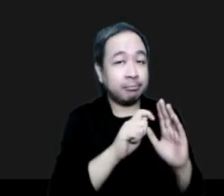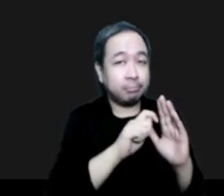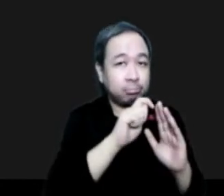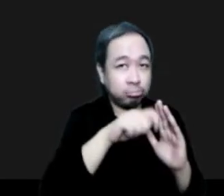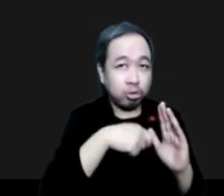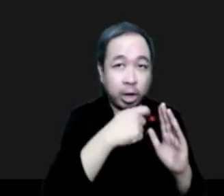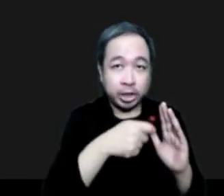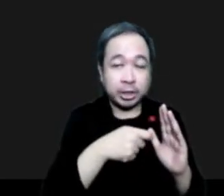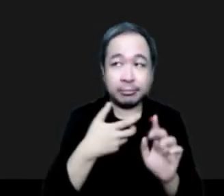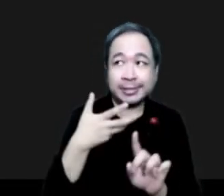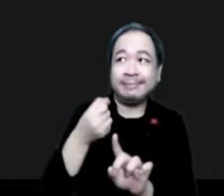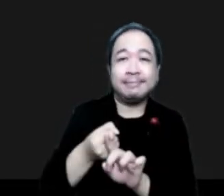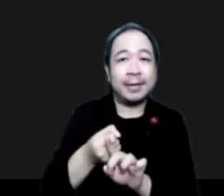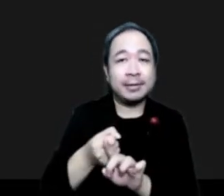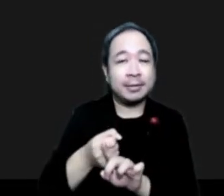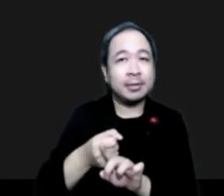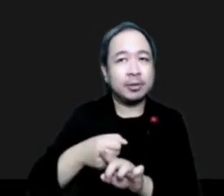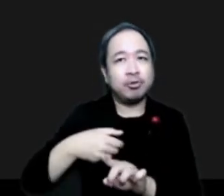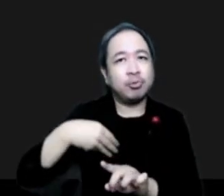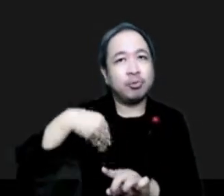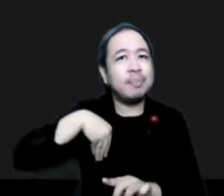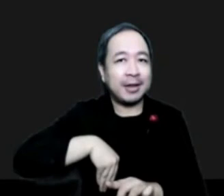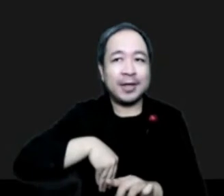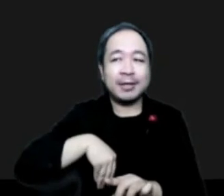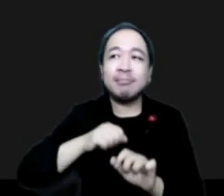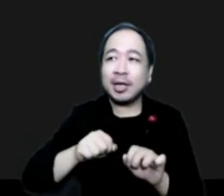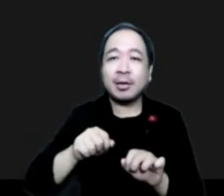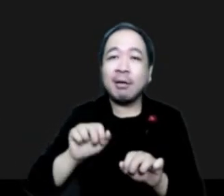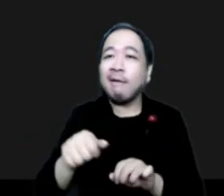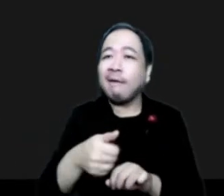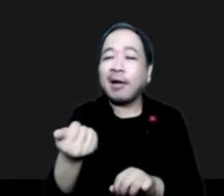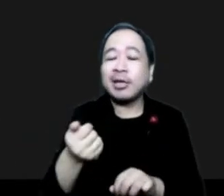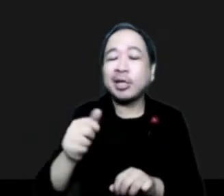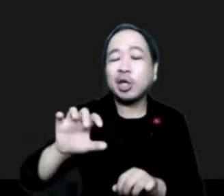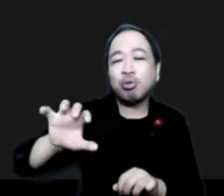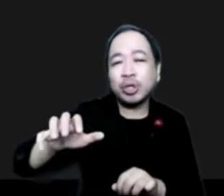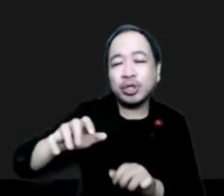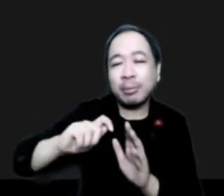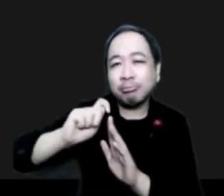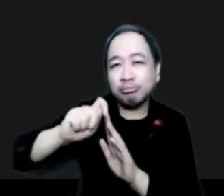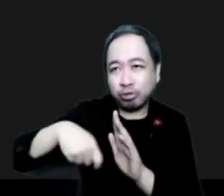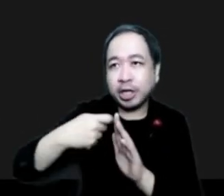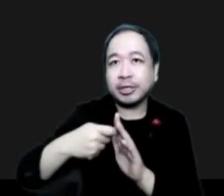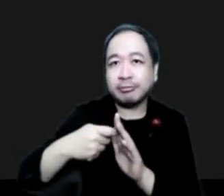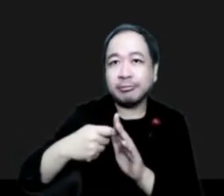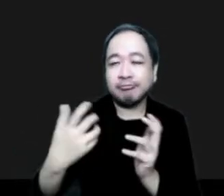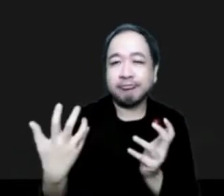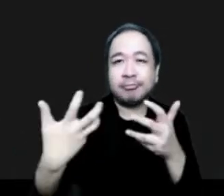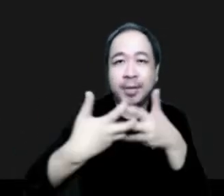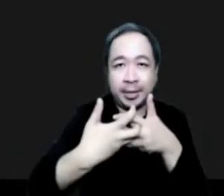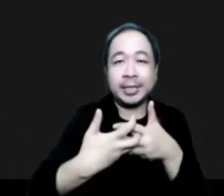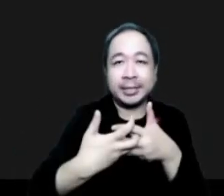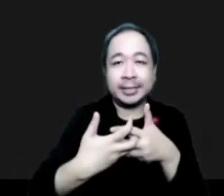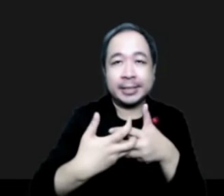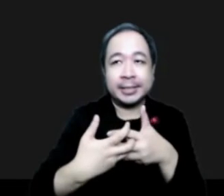proyecto regional de gran importancia para los países de la región centroamericana, como lo es el